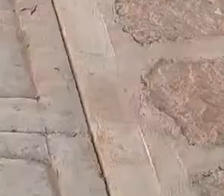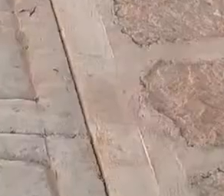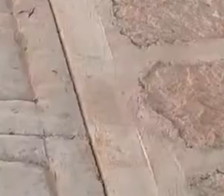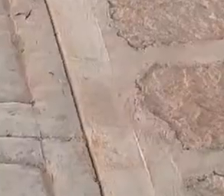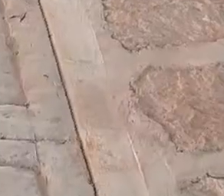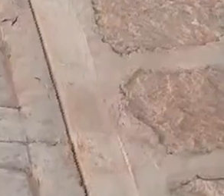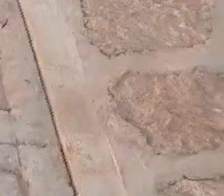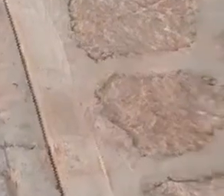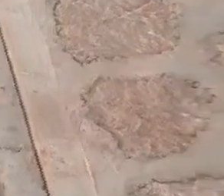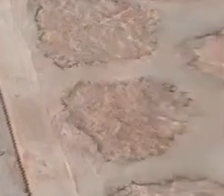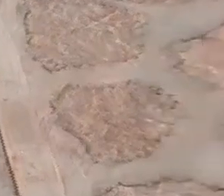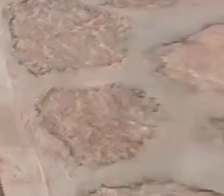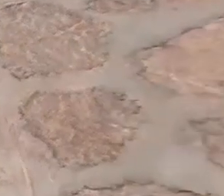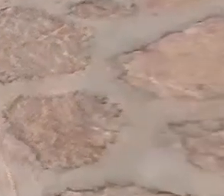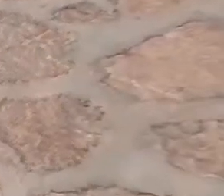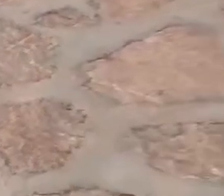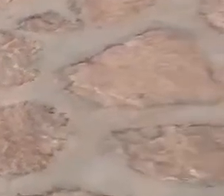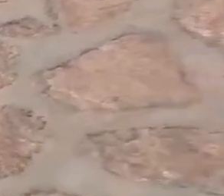cabeceras municipales.